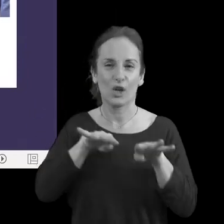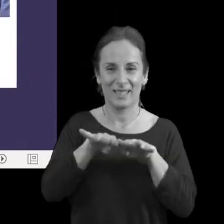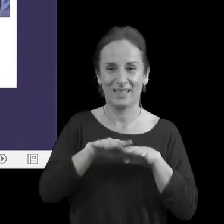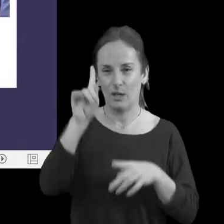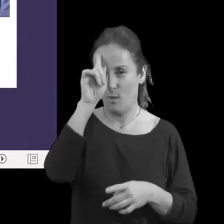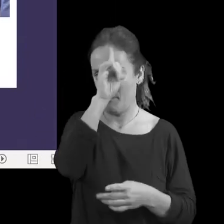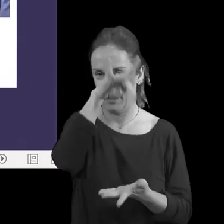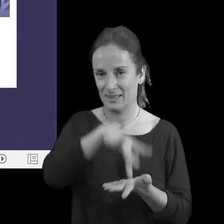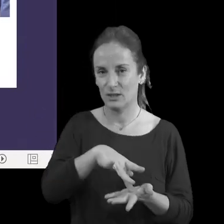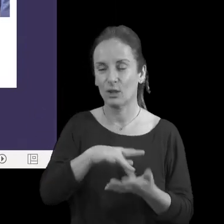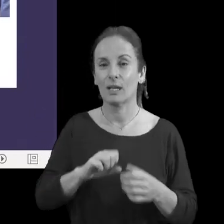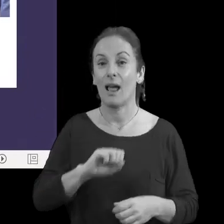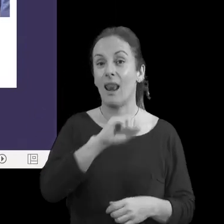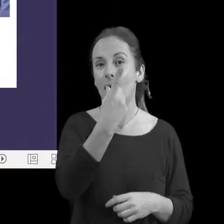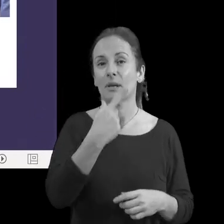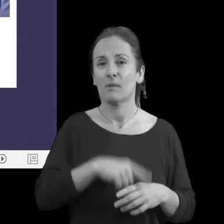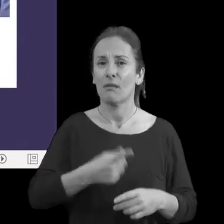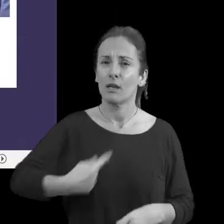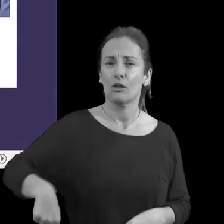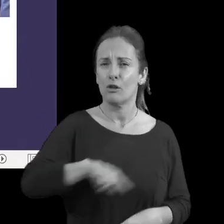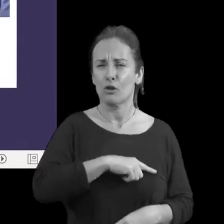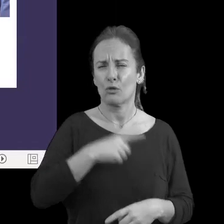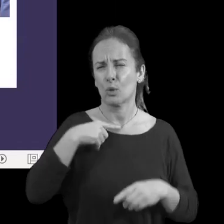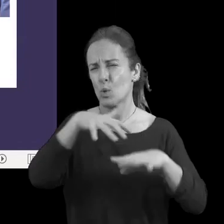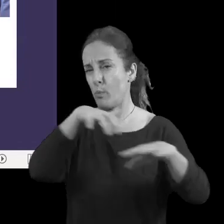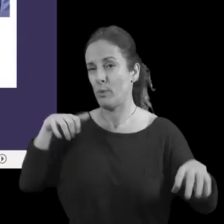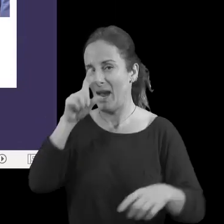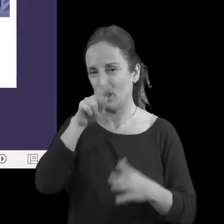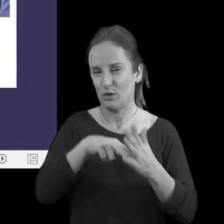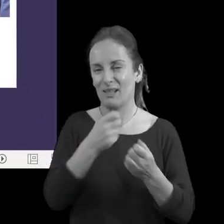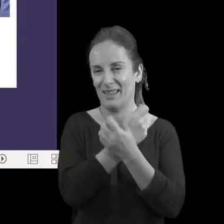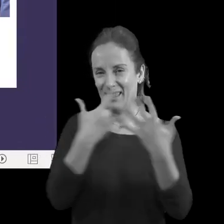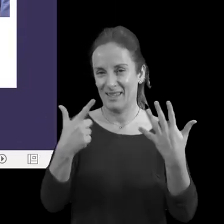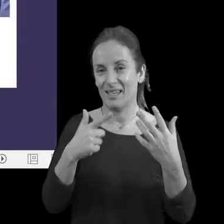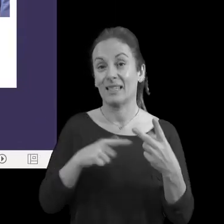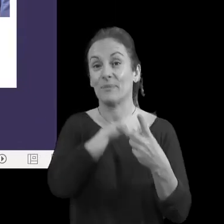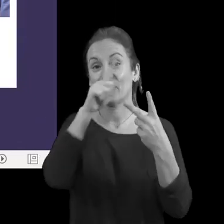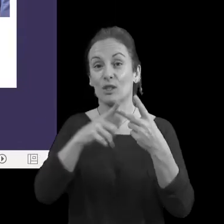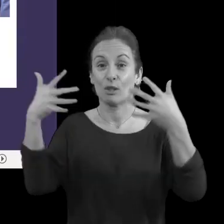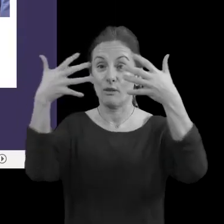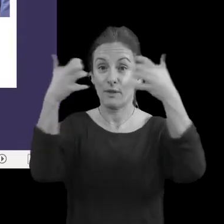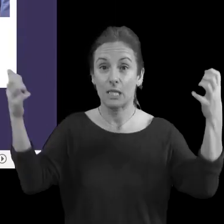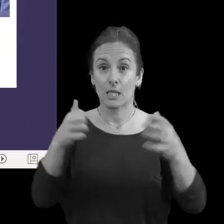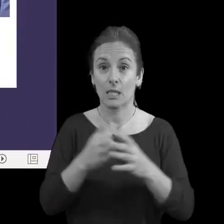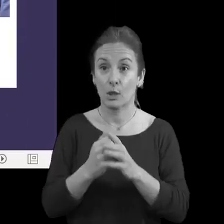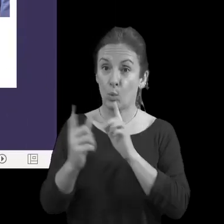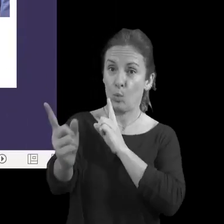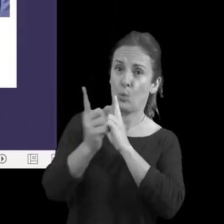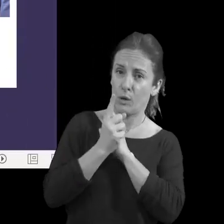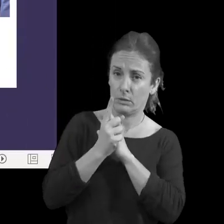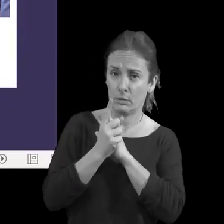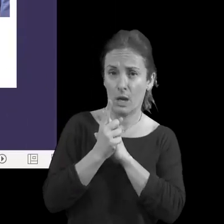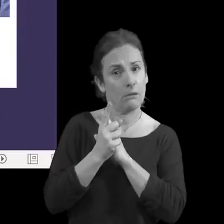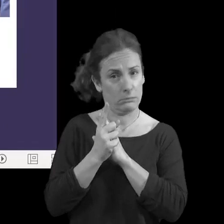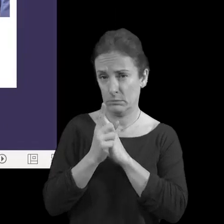La de la izquierda, las bolleras somos legión, es del 2017, y esta, si te opones a nuestra asistencia, espera resistencias, es del año